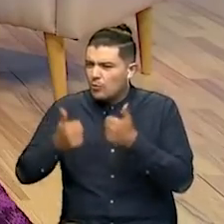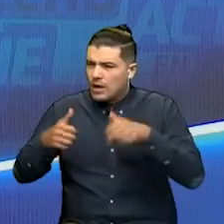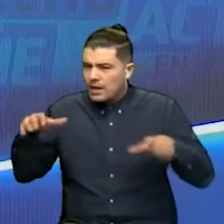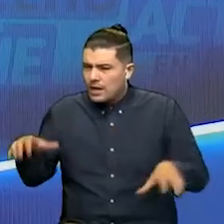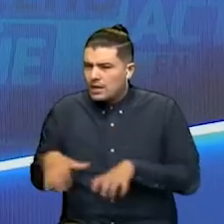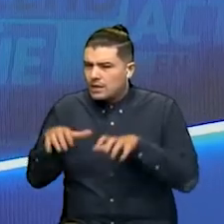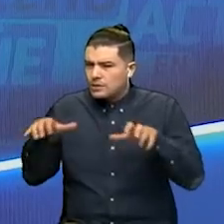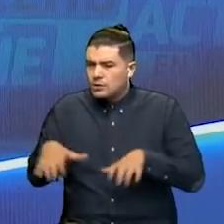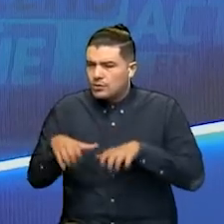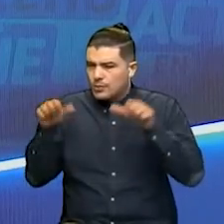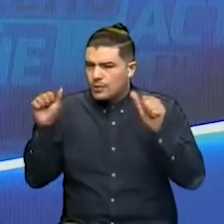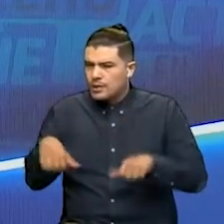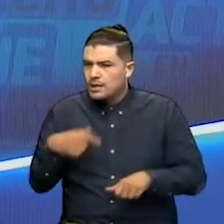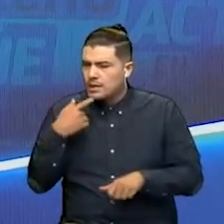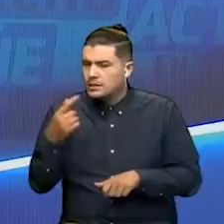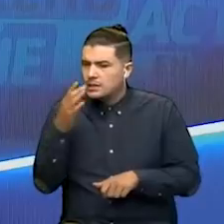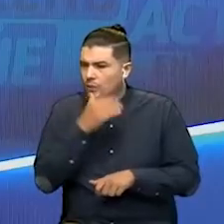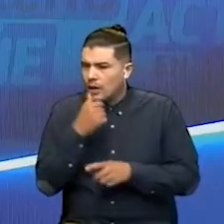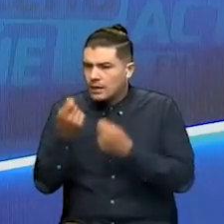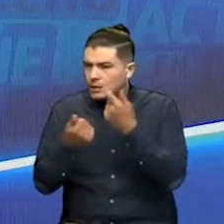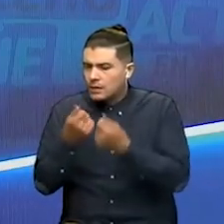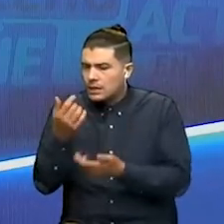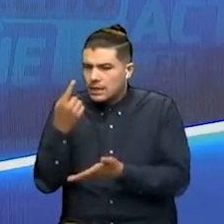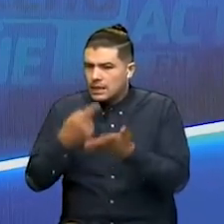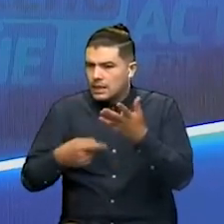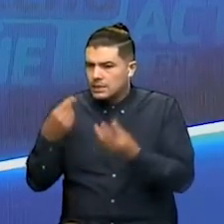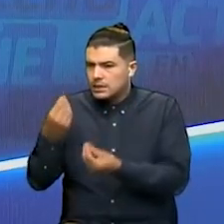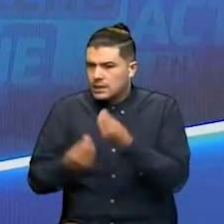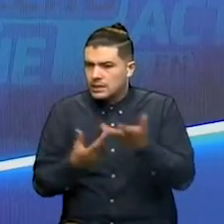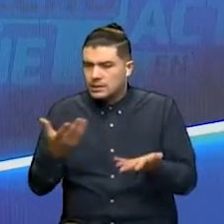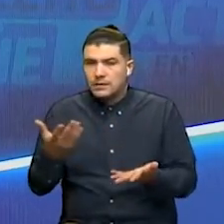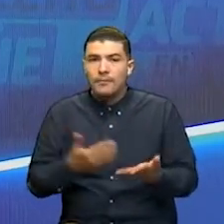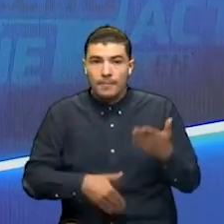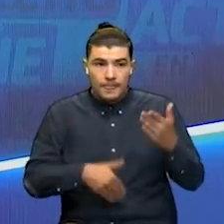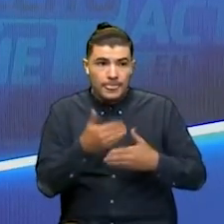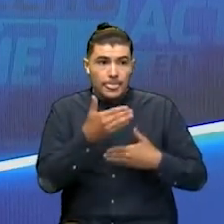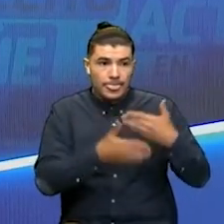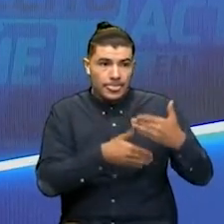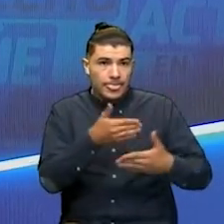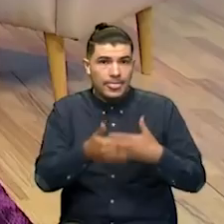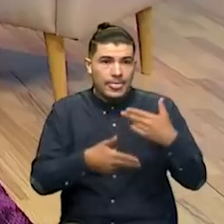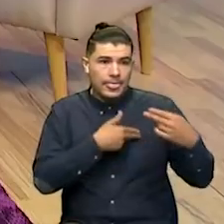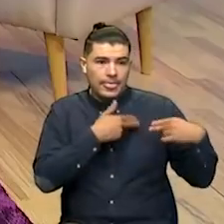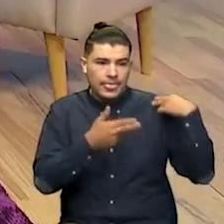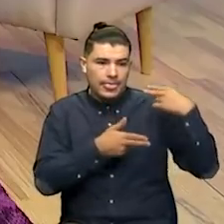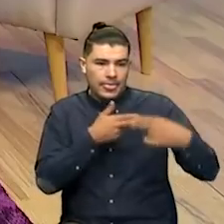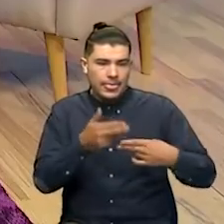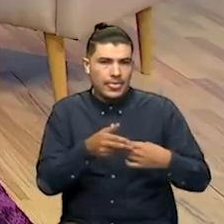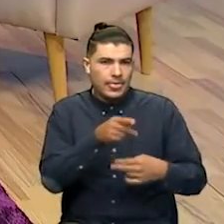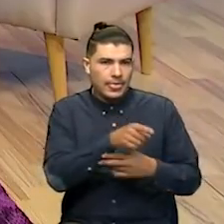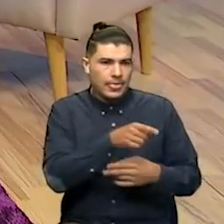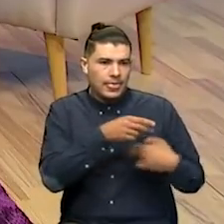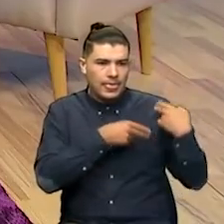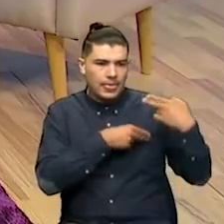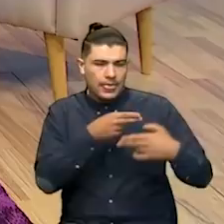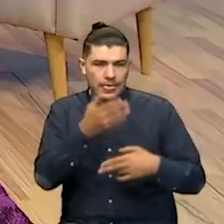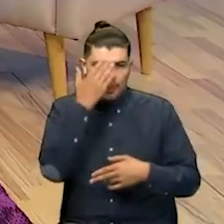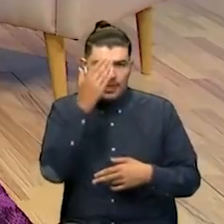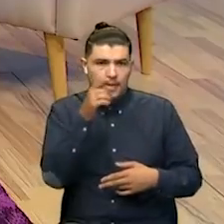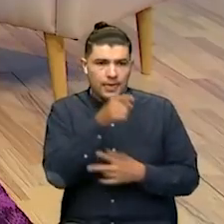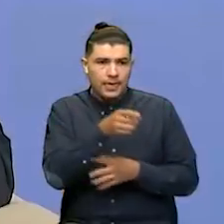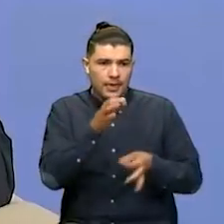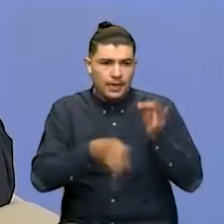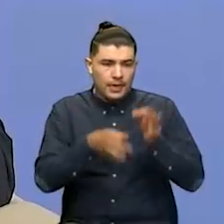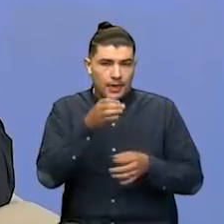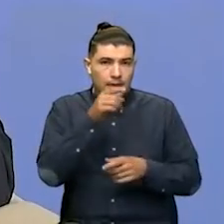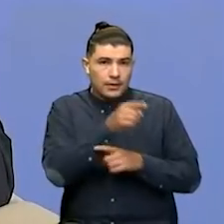para...? Ya no hubo negociación. ¿Qué se hace? Se inicia el proceso de sucesión, el proceso de sucesión ante un juez. El juez es